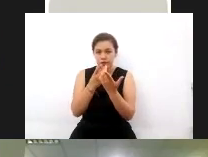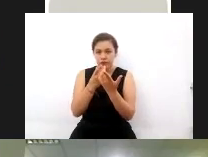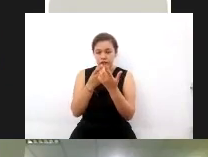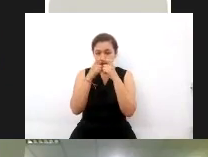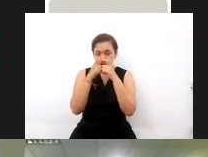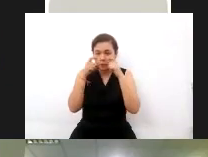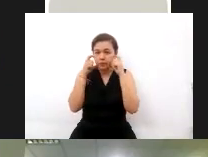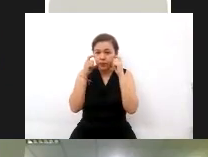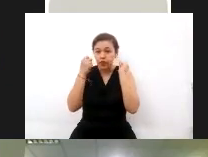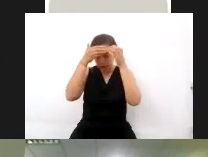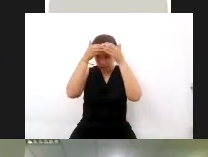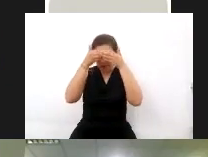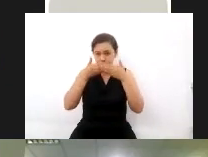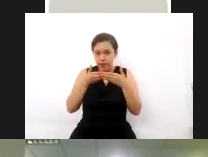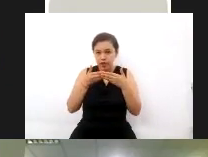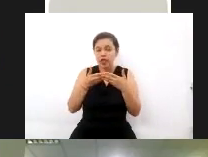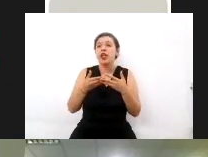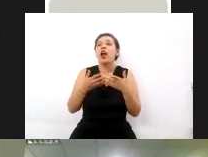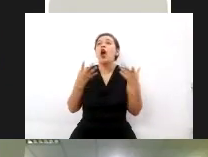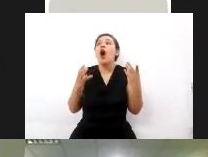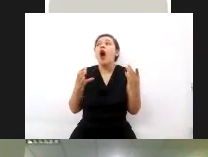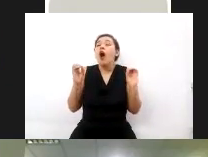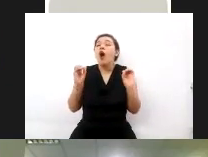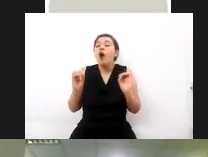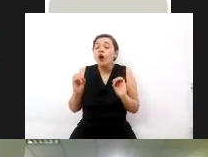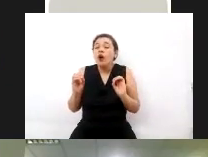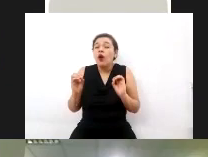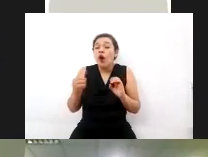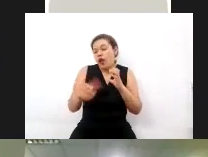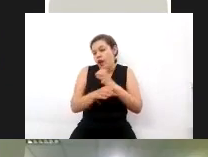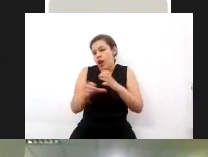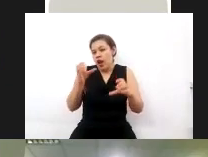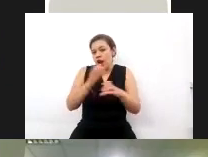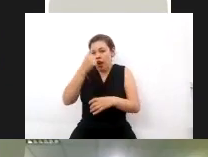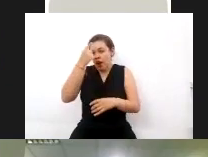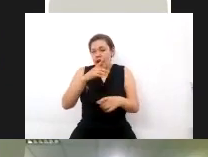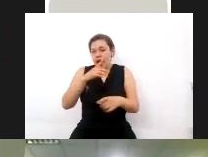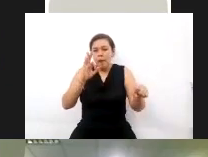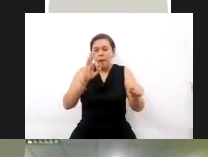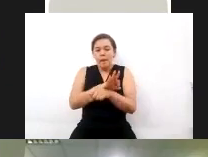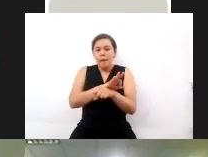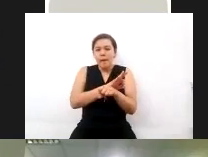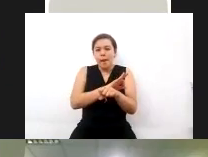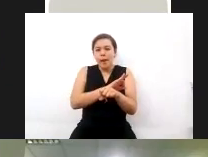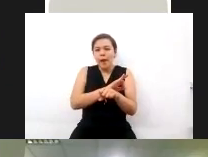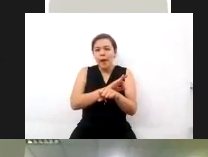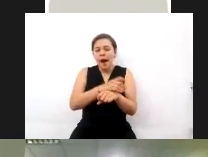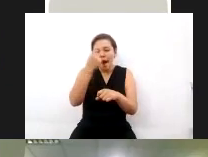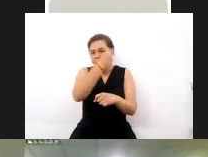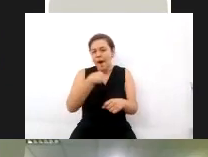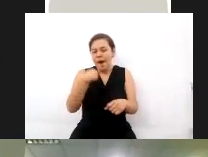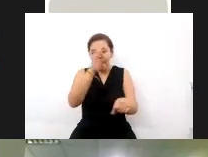cubreboca como de careta o de algún otro dispositivo que pueda proteger el rostro de la